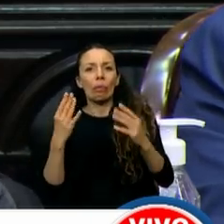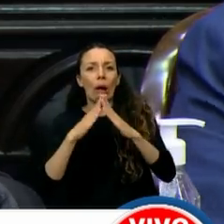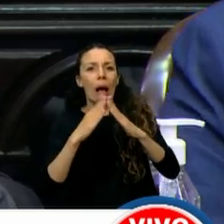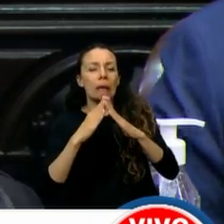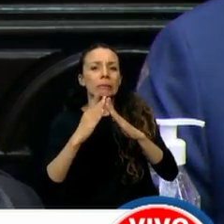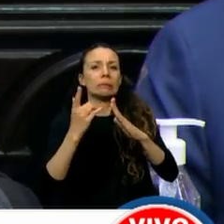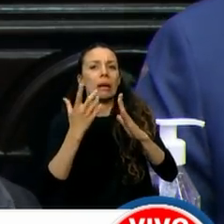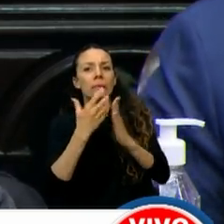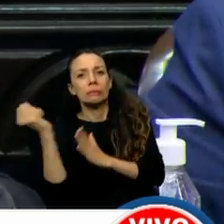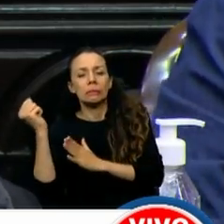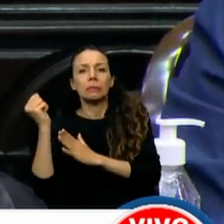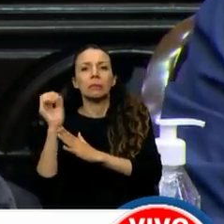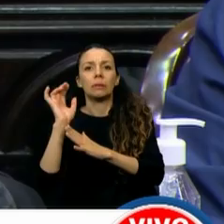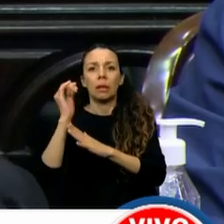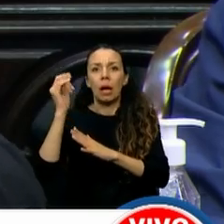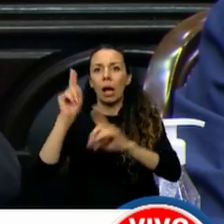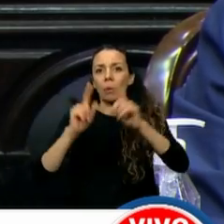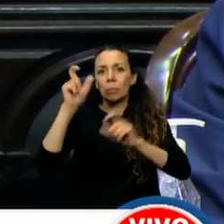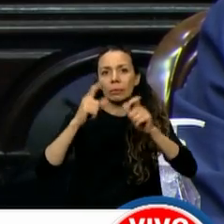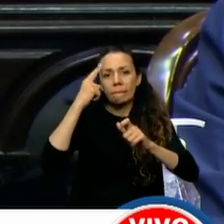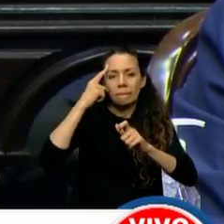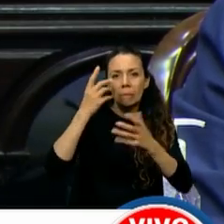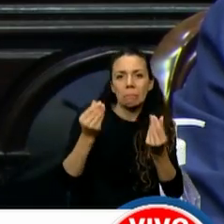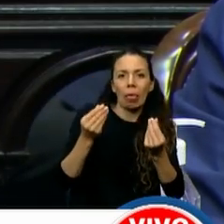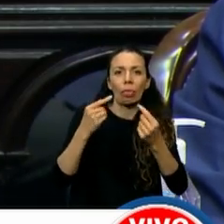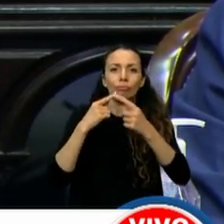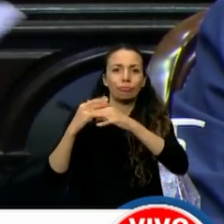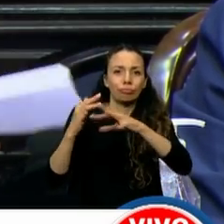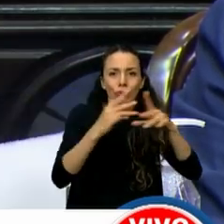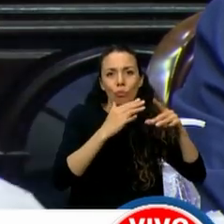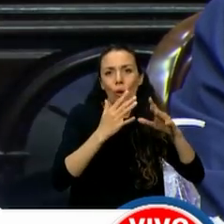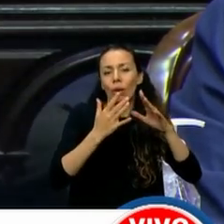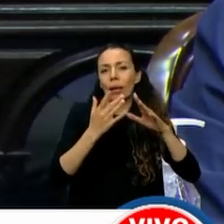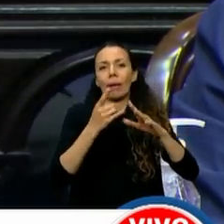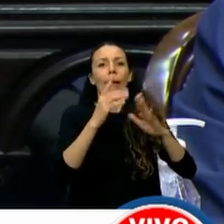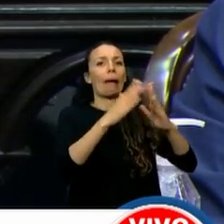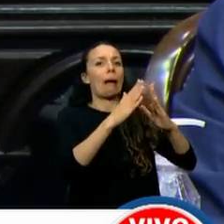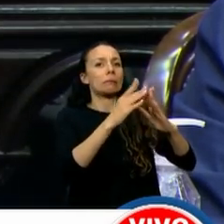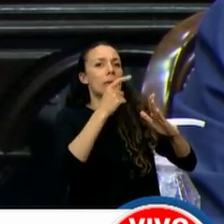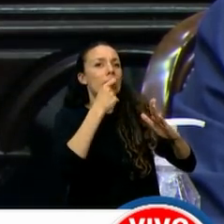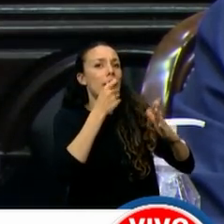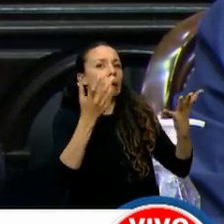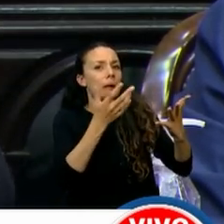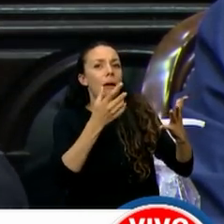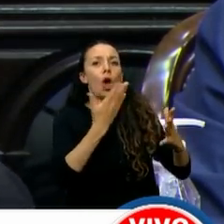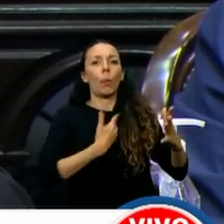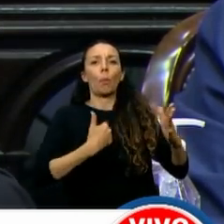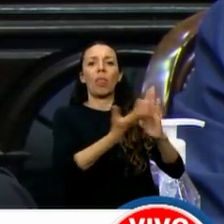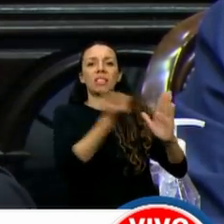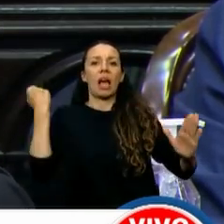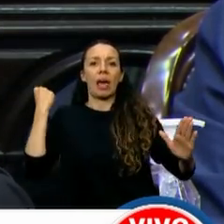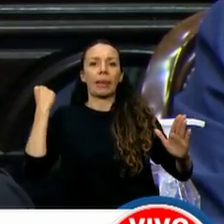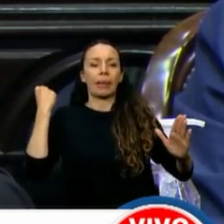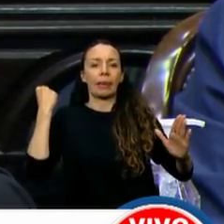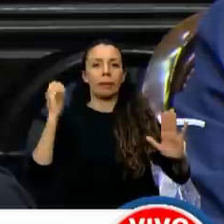también sobrevoló la argentina señor presidente este presupuesto